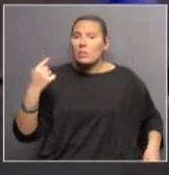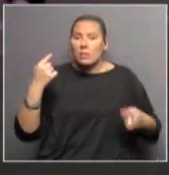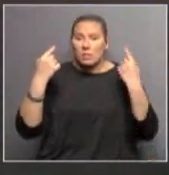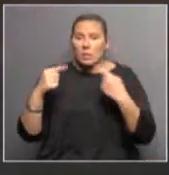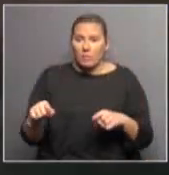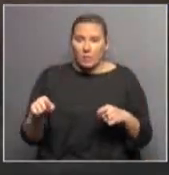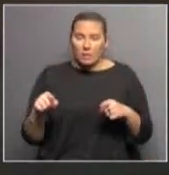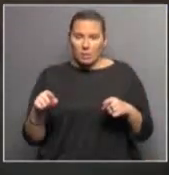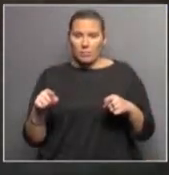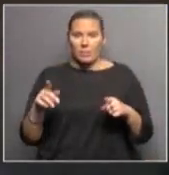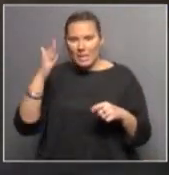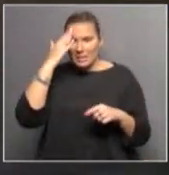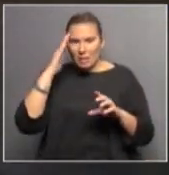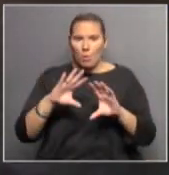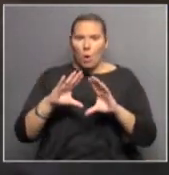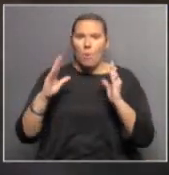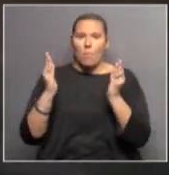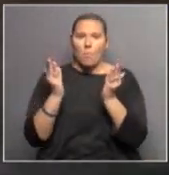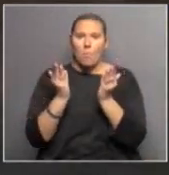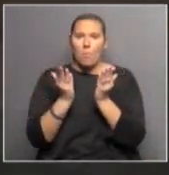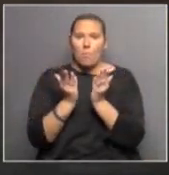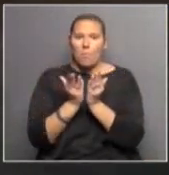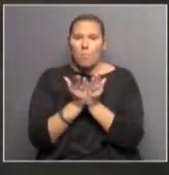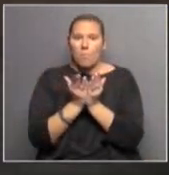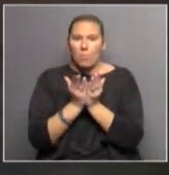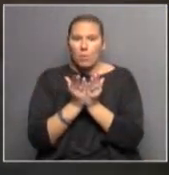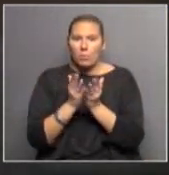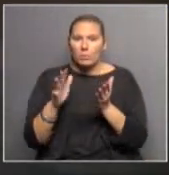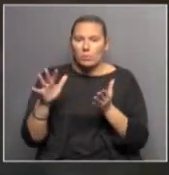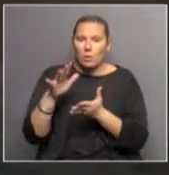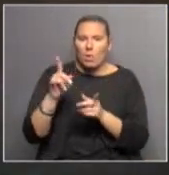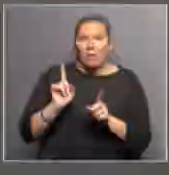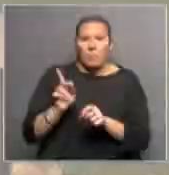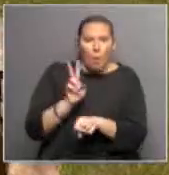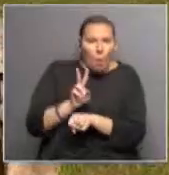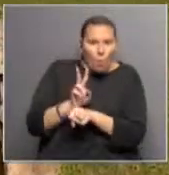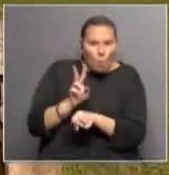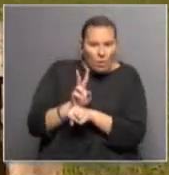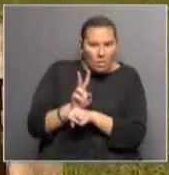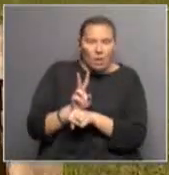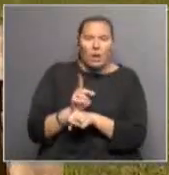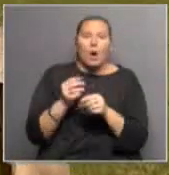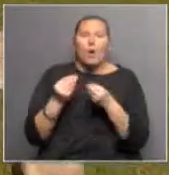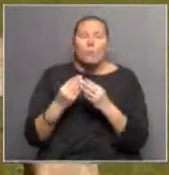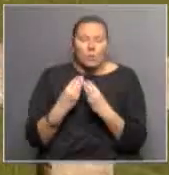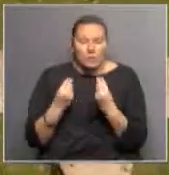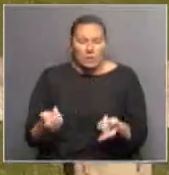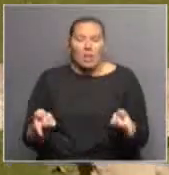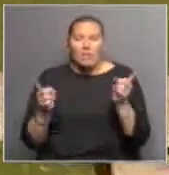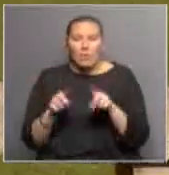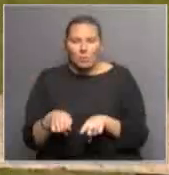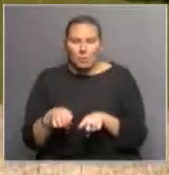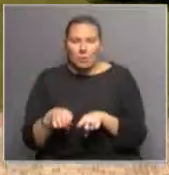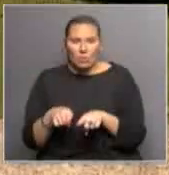sabemos que en el mundo pasa de todo y hay que tener muchísimos cuidados. ¿Cómo te sentís volviendo y